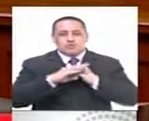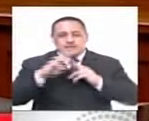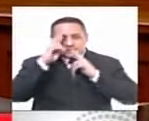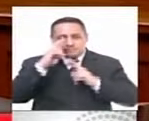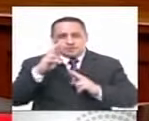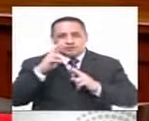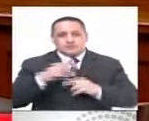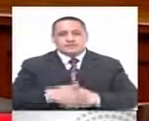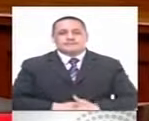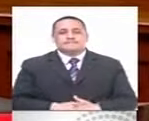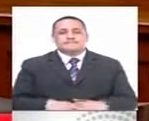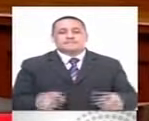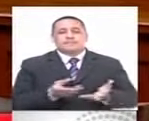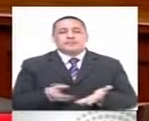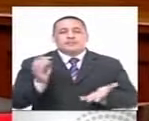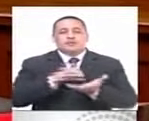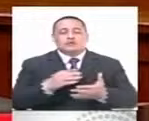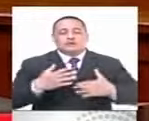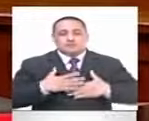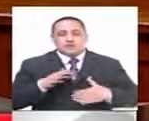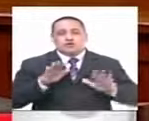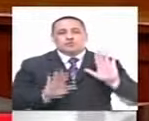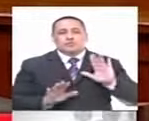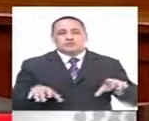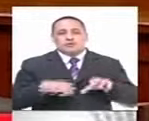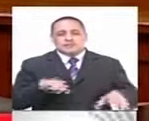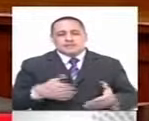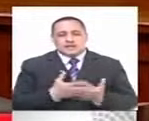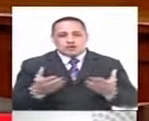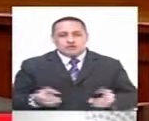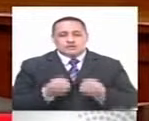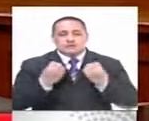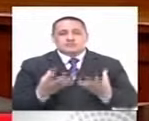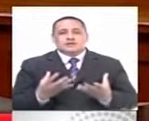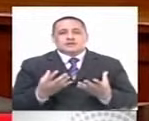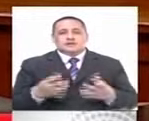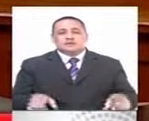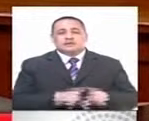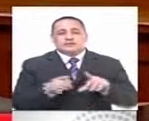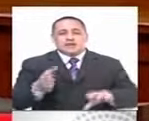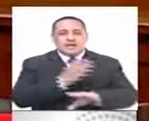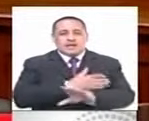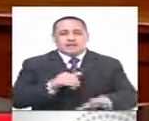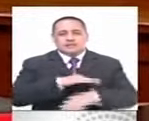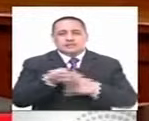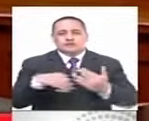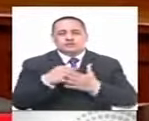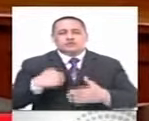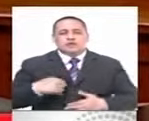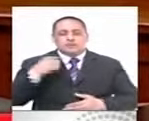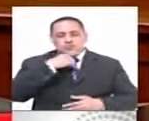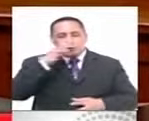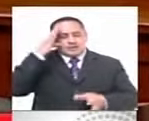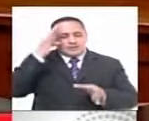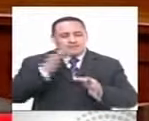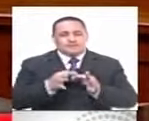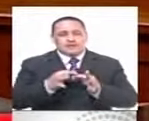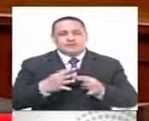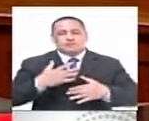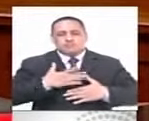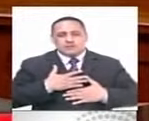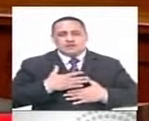democracia. Reitero mi compromiso por hacer las cosas bien. Ante todo, soy una mujer de fe, una